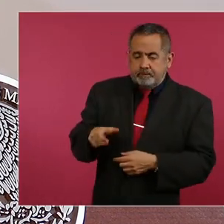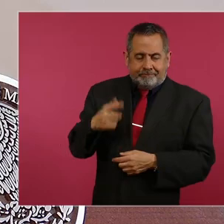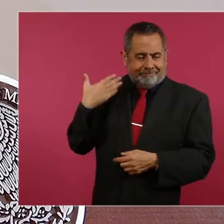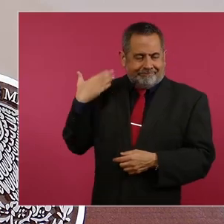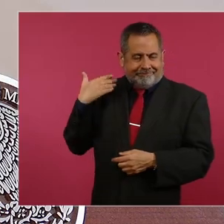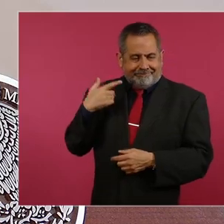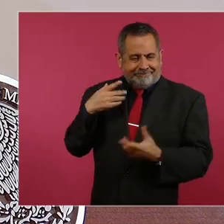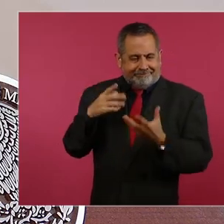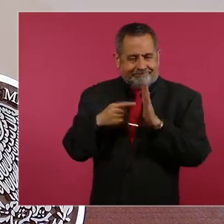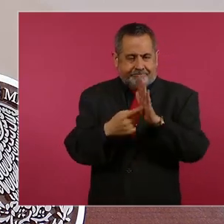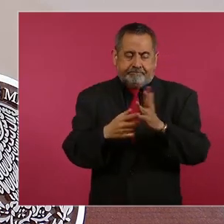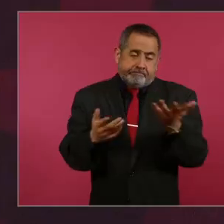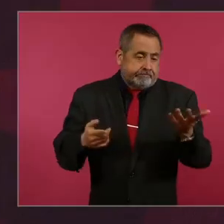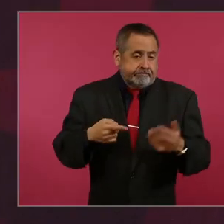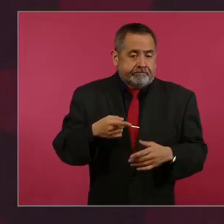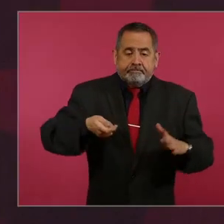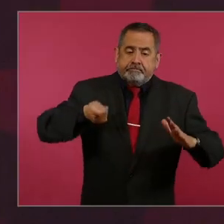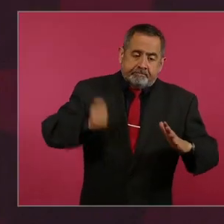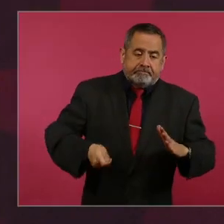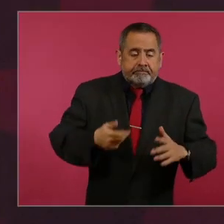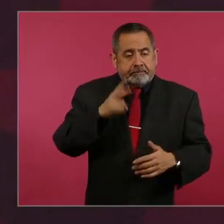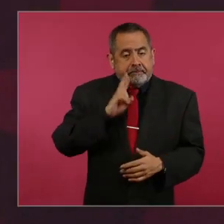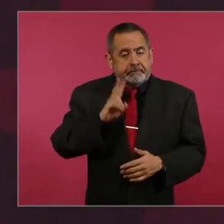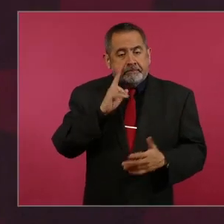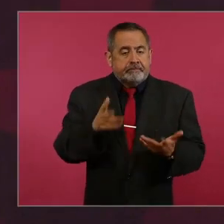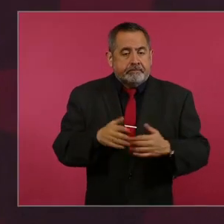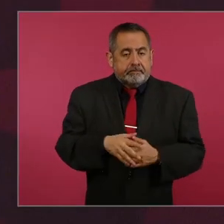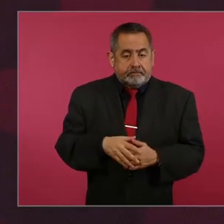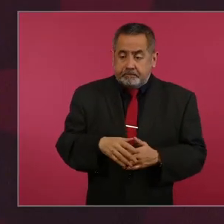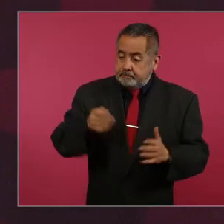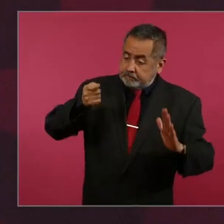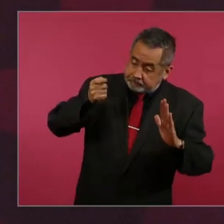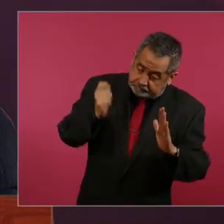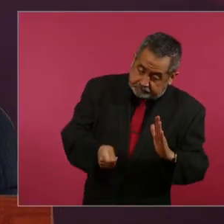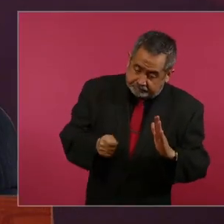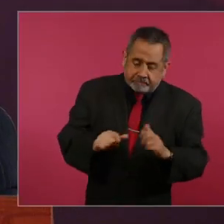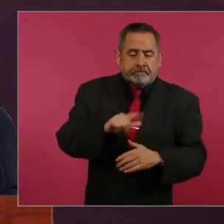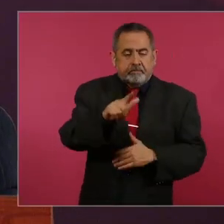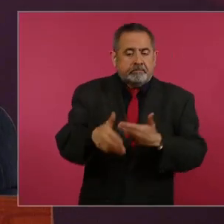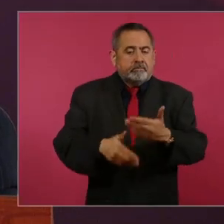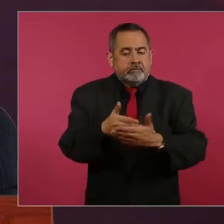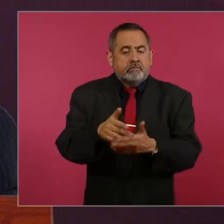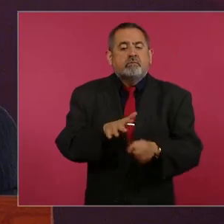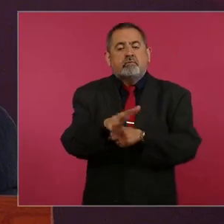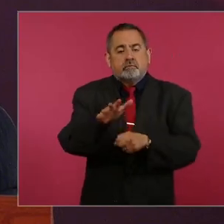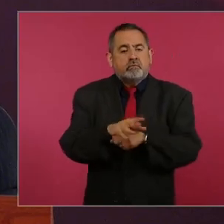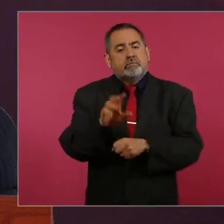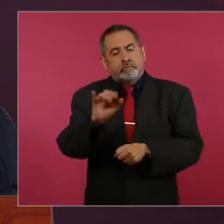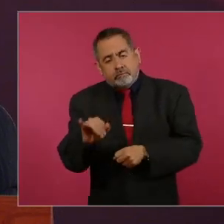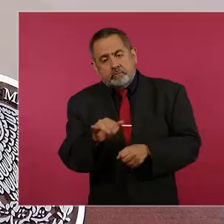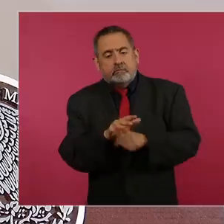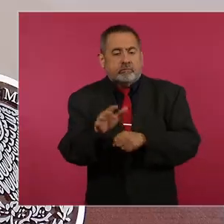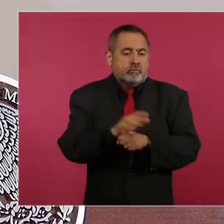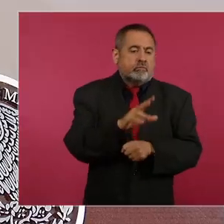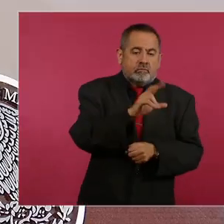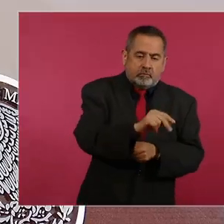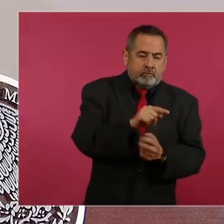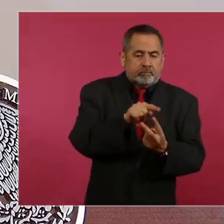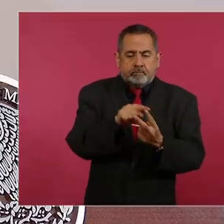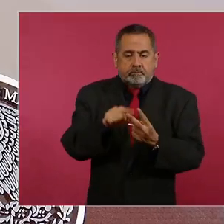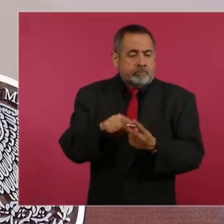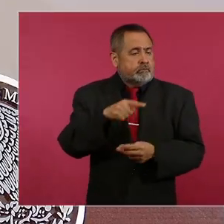y en ese sentido entonces se procedería a verificar que sí es pertinente y que no, que el